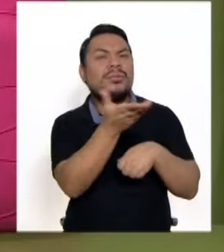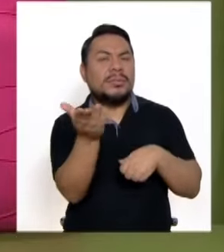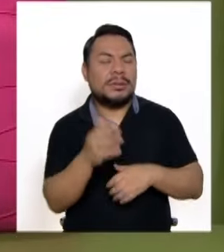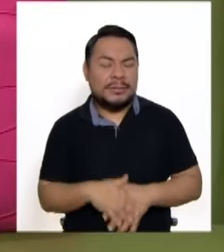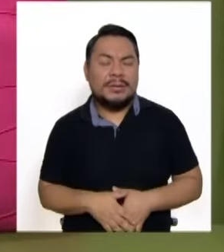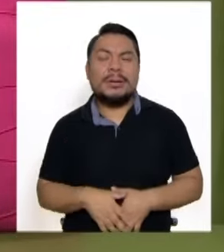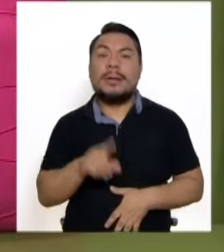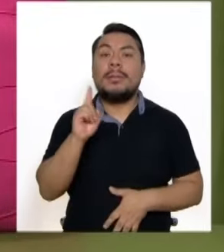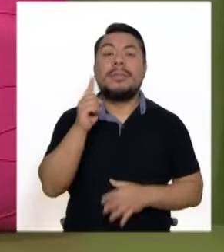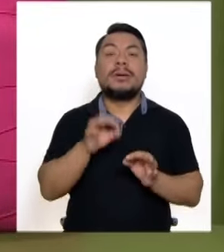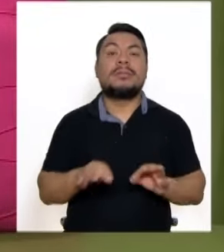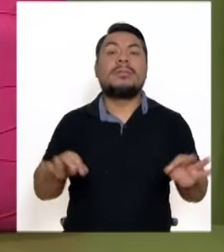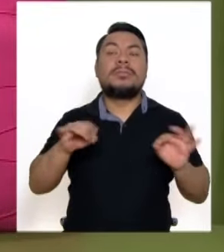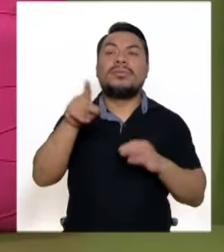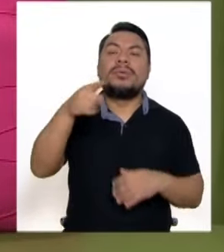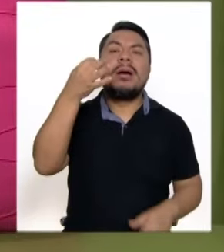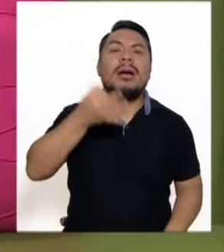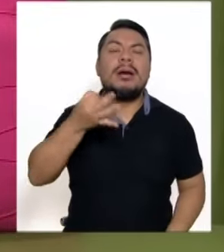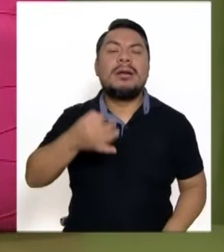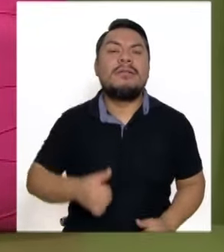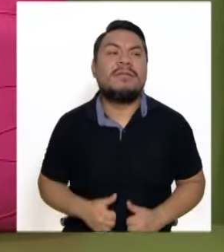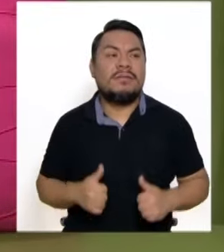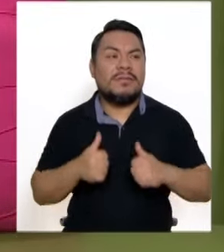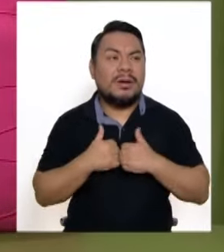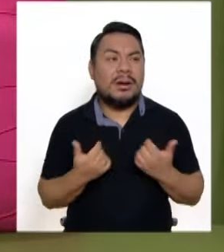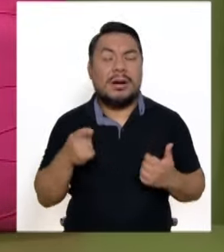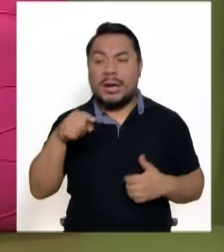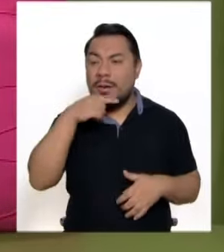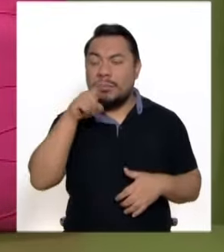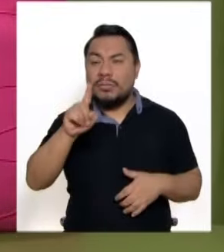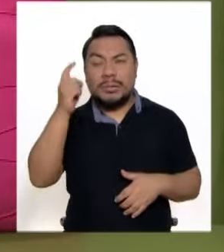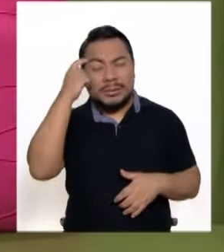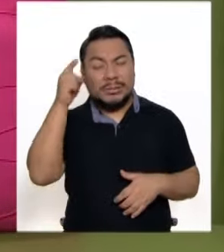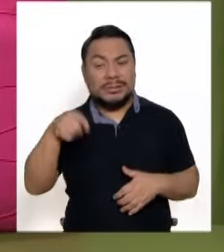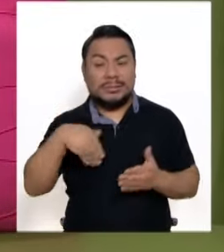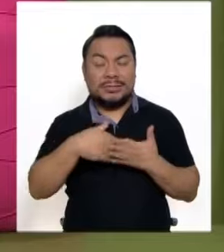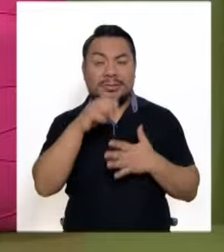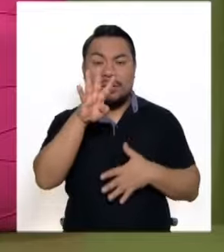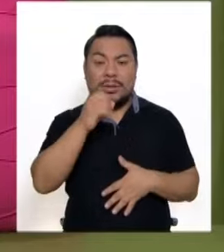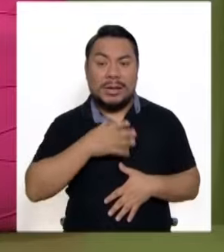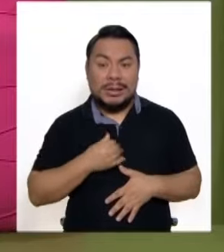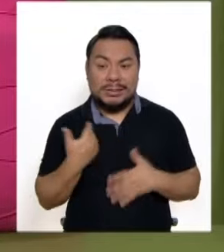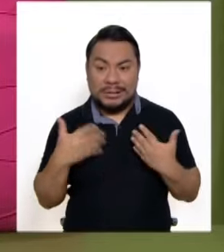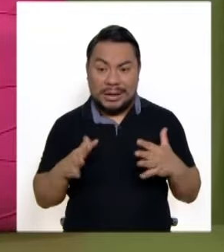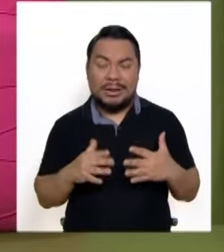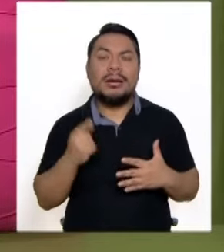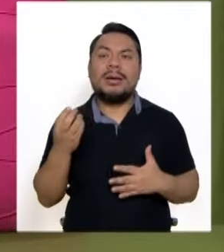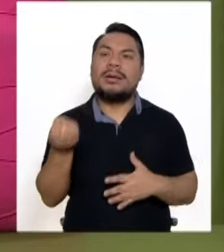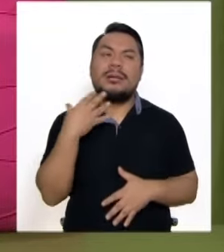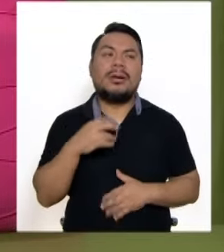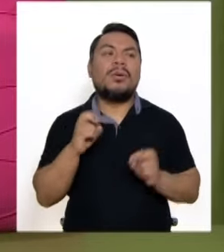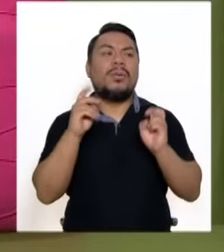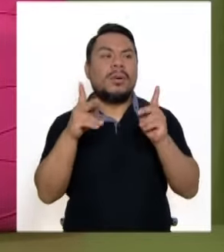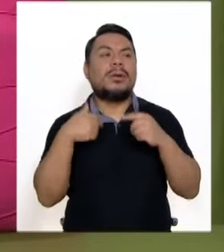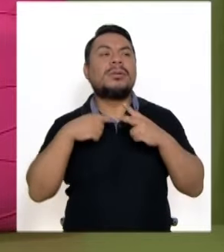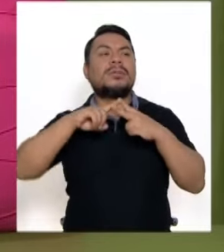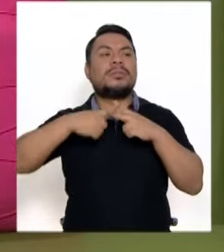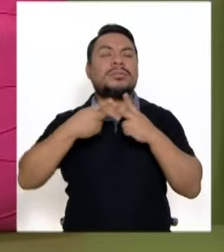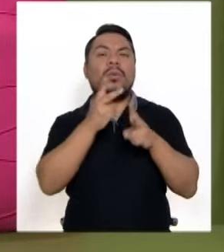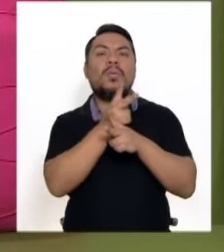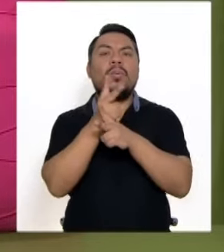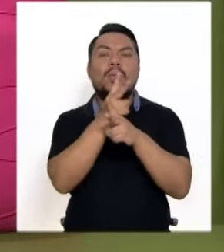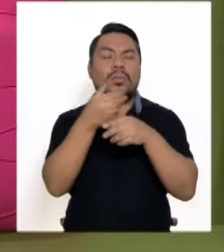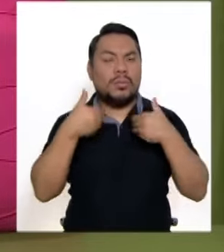más importante siempre es la calidad de vida. Si la mujer no lo pensó y llegó a los 40, es el momento en que diga, ok, tengo que empezar a cuidarme.